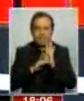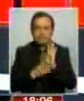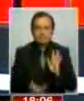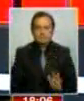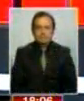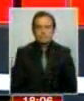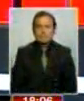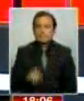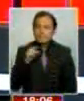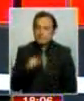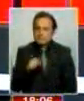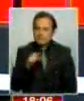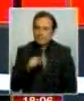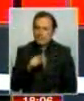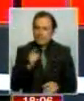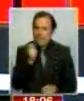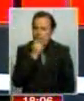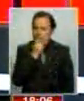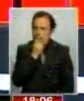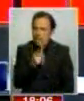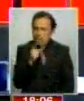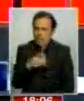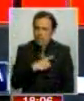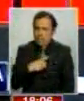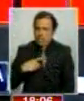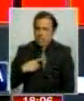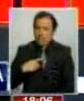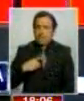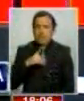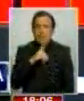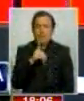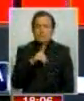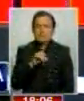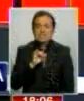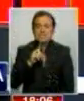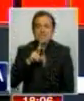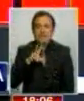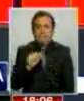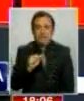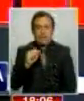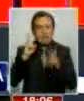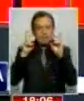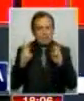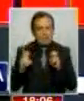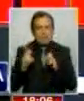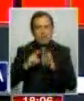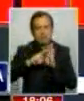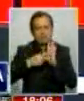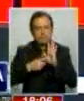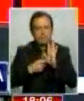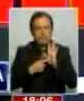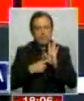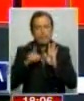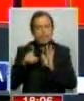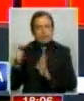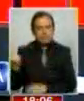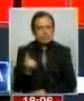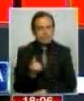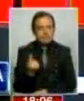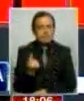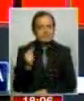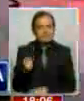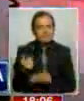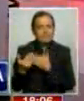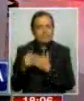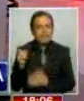Bueno, para hablar de esta acusación del diputado Silva y de otros temas, toda la reforma tributaria, nos acompaña precisamente aquí en el estudio